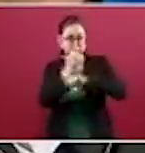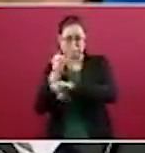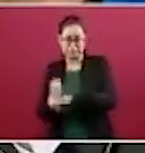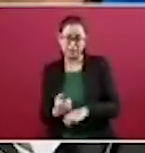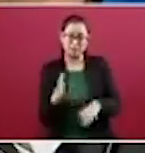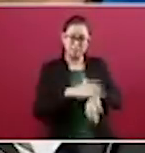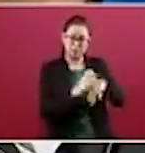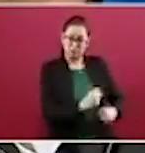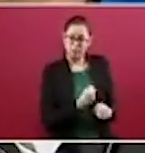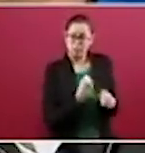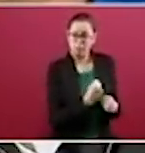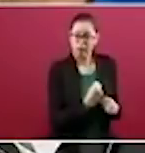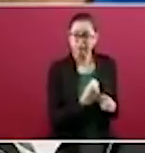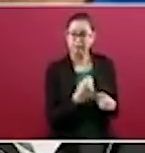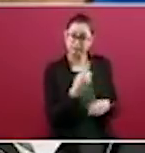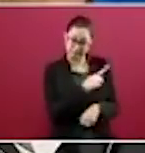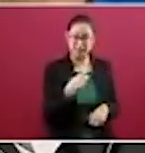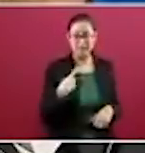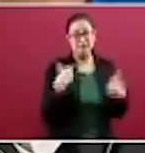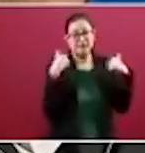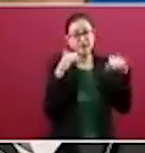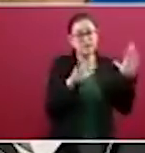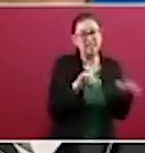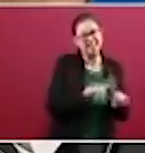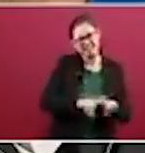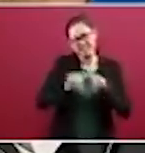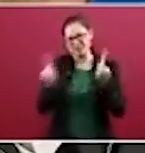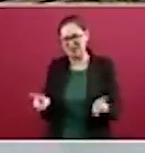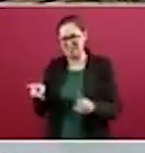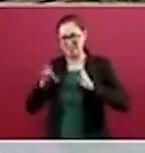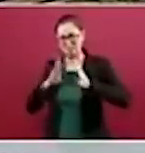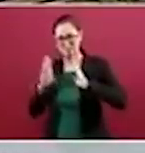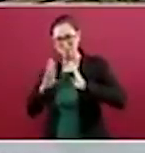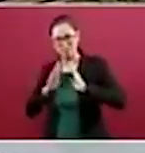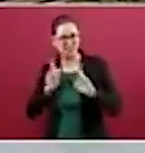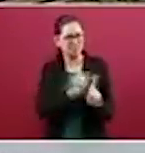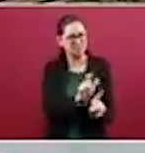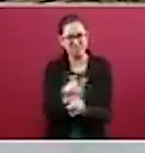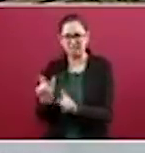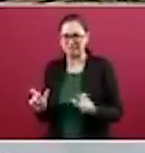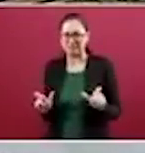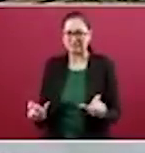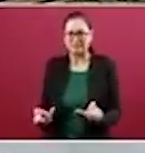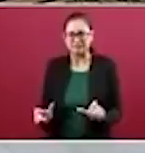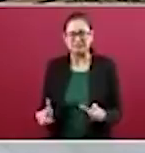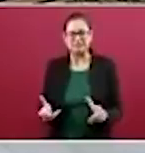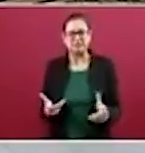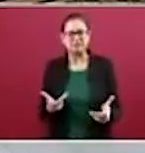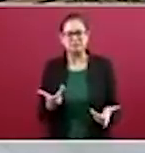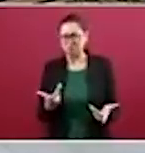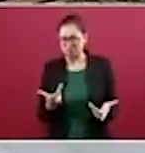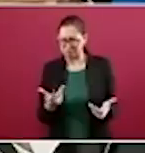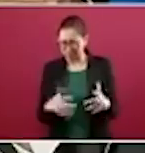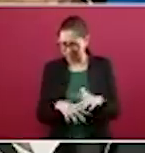en lugar de tener una policía, una Guardia Nacional con mando militar. ¿Usted, si hay